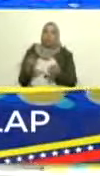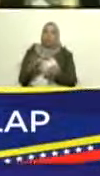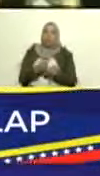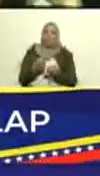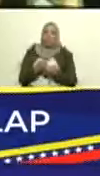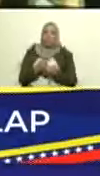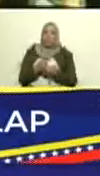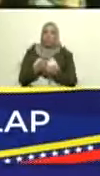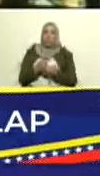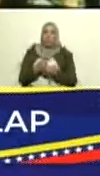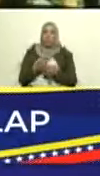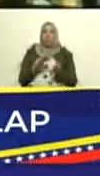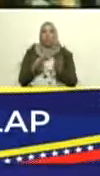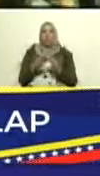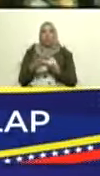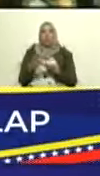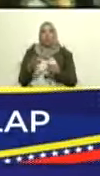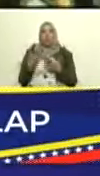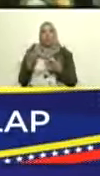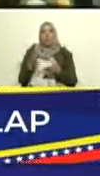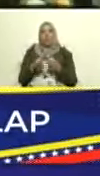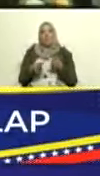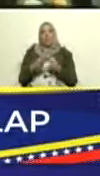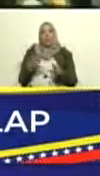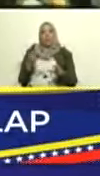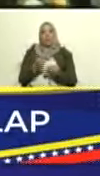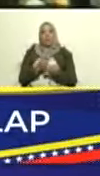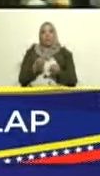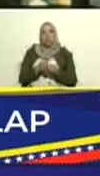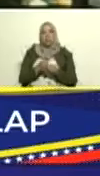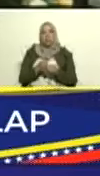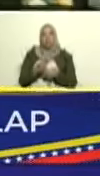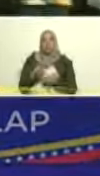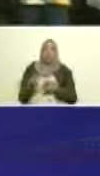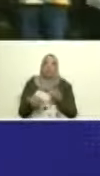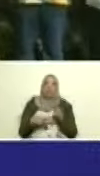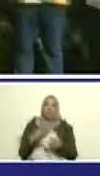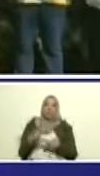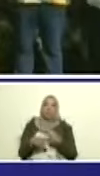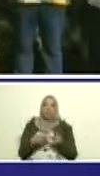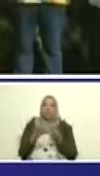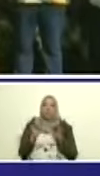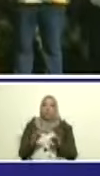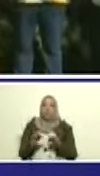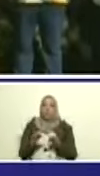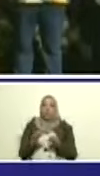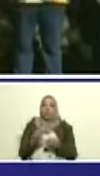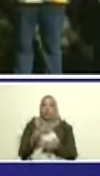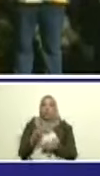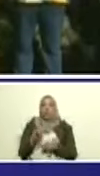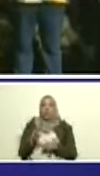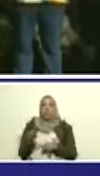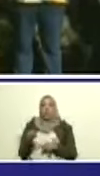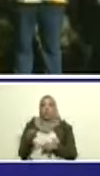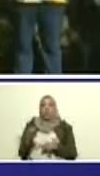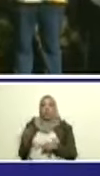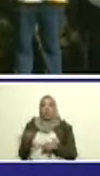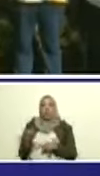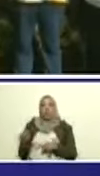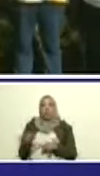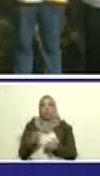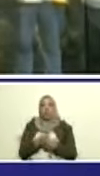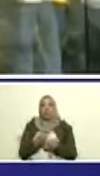allá en el territorio comunal Luchadores de la Patria de Carayaca. Sector Los Pinos, allá